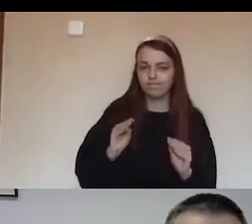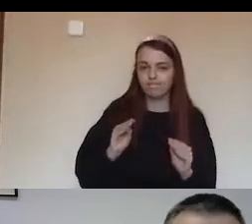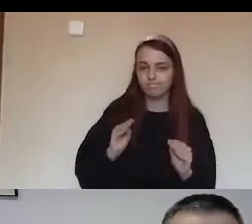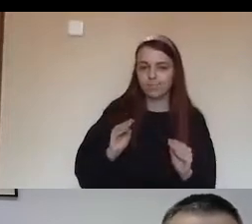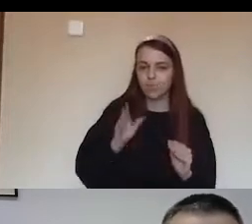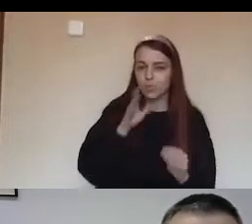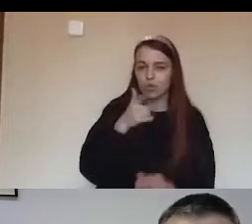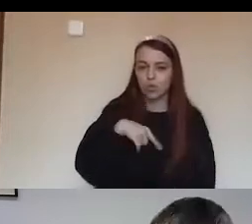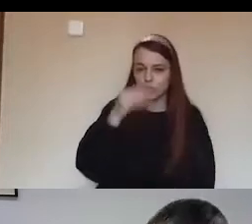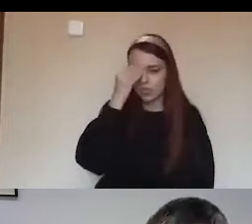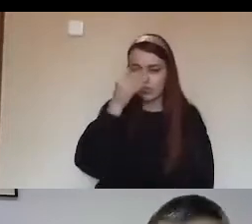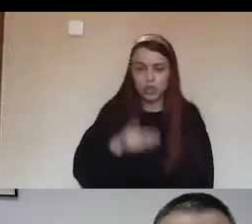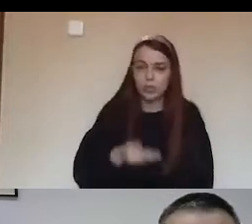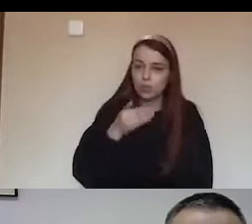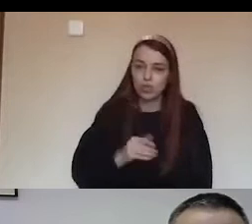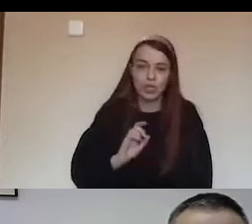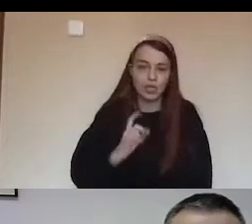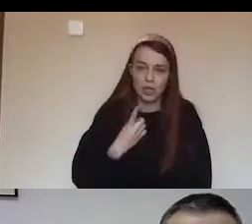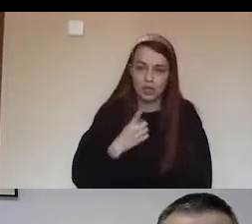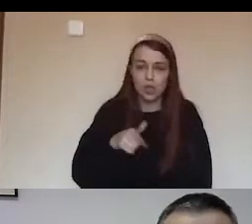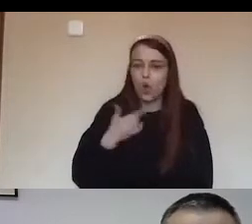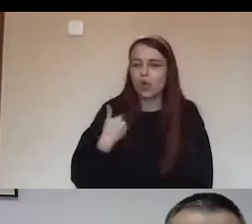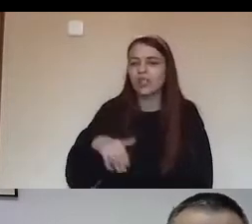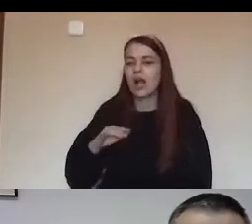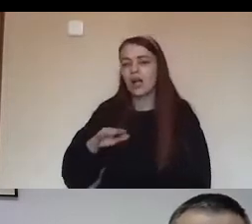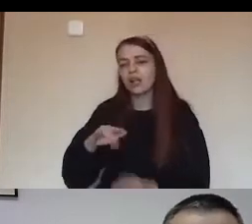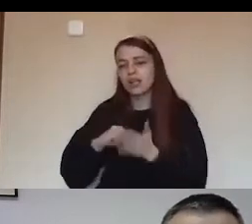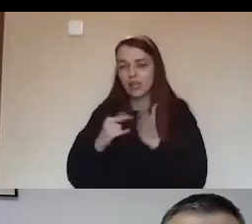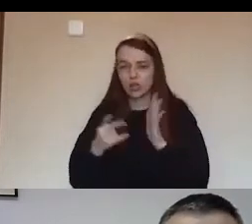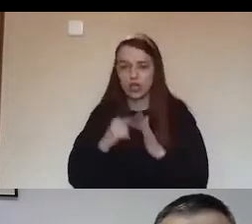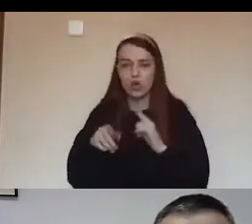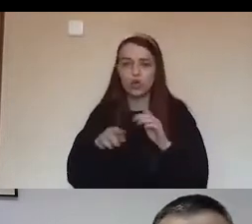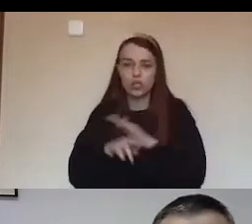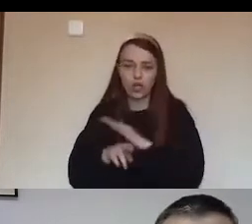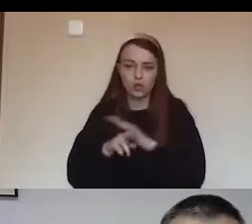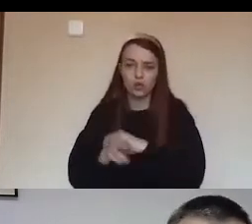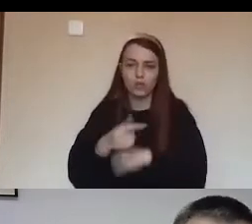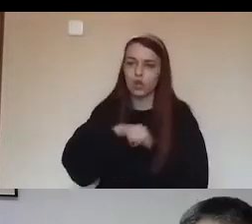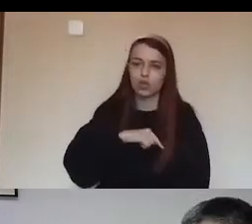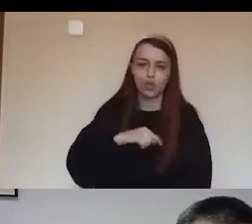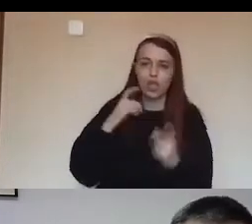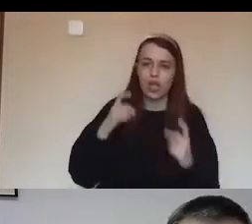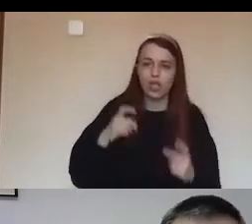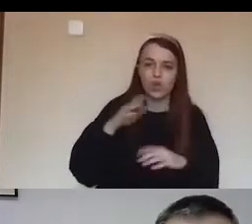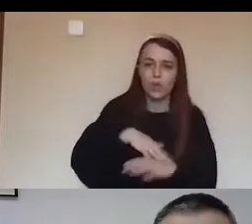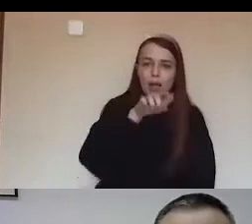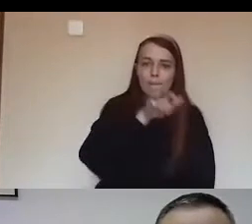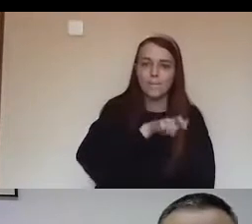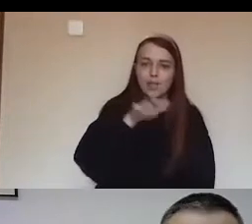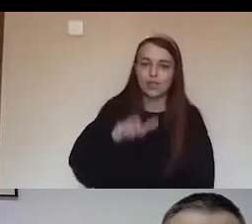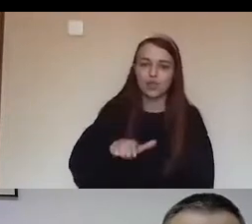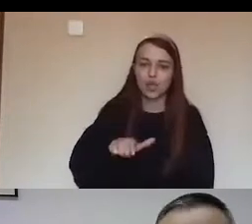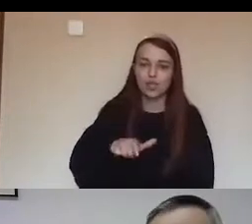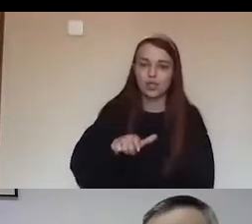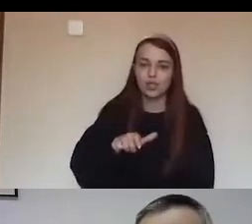pensamos que es lo más importante y por dónde hay que empezar. Luego ya viene la tecnología y vienen los recursos, pero dedicamos mucho esfuerzo a formar a las personas, a nuestros guías, en